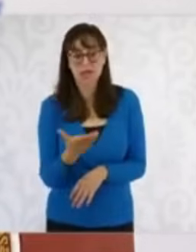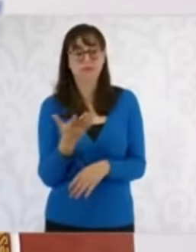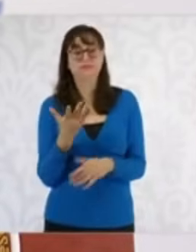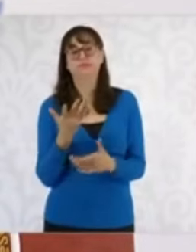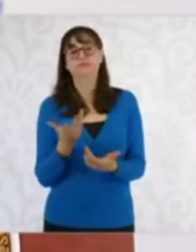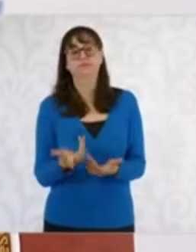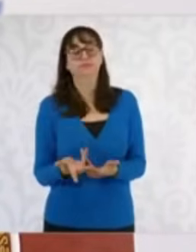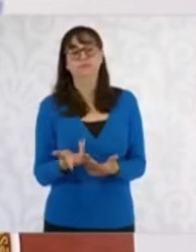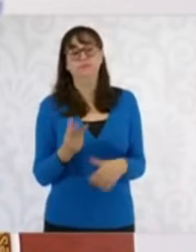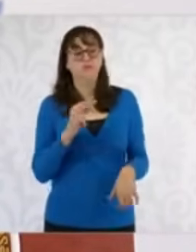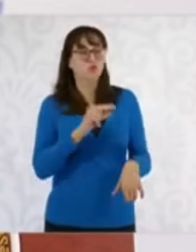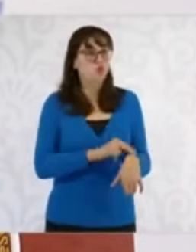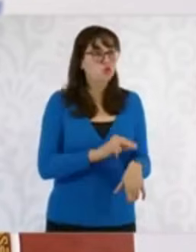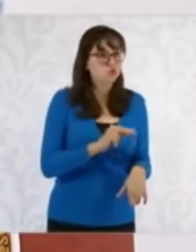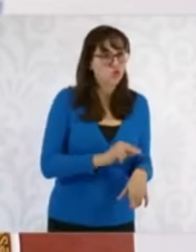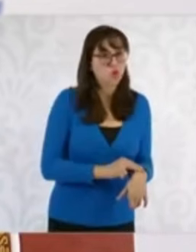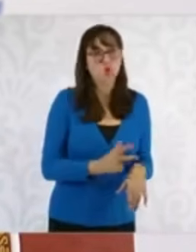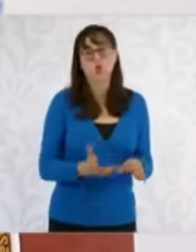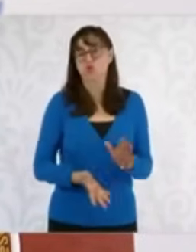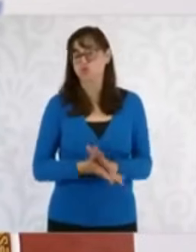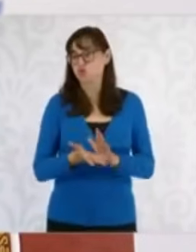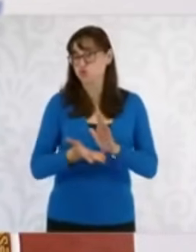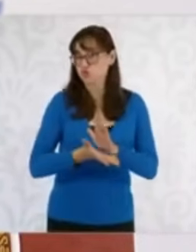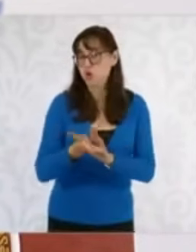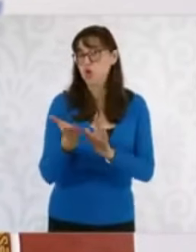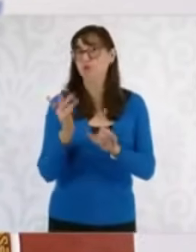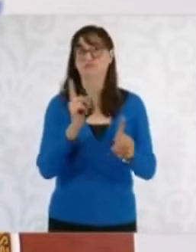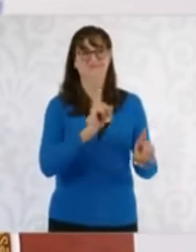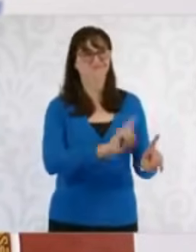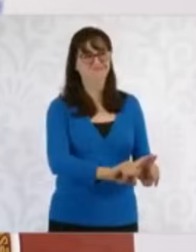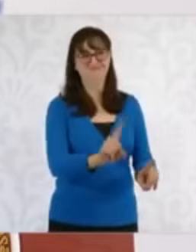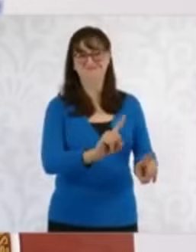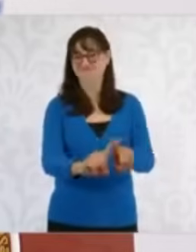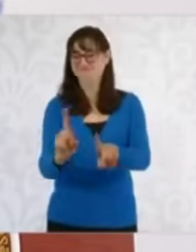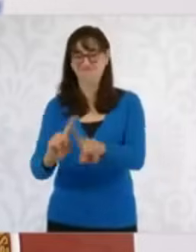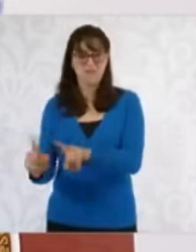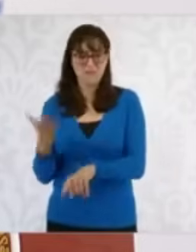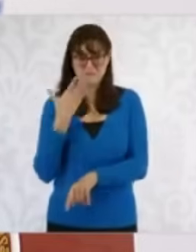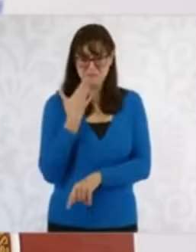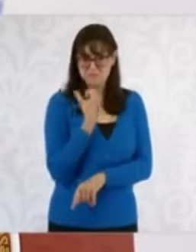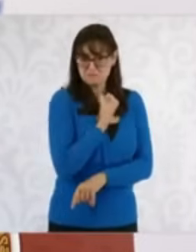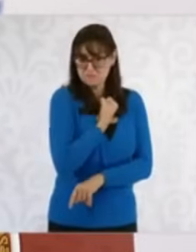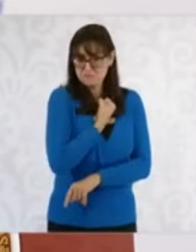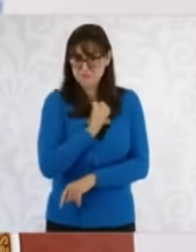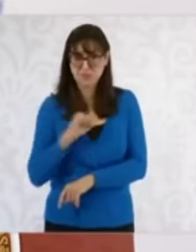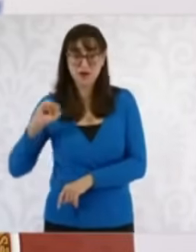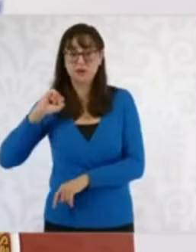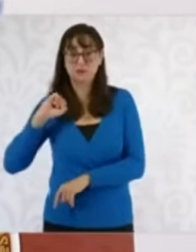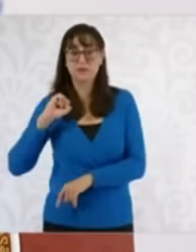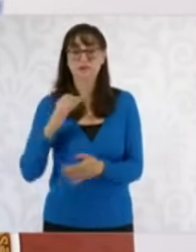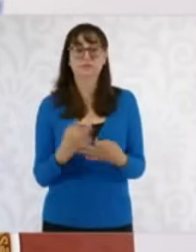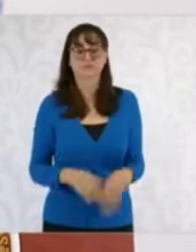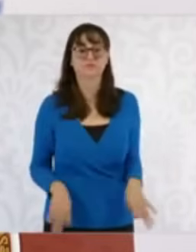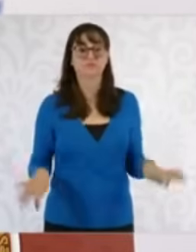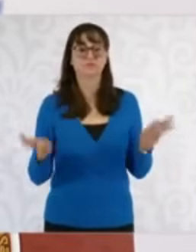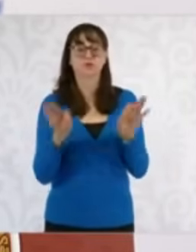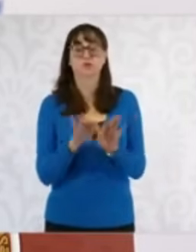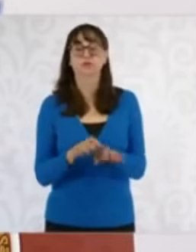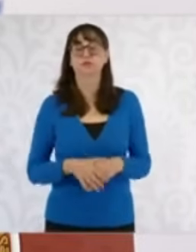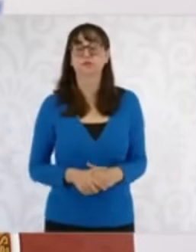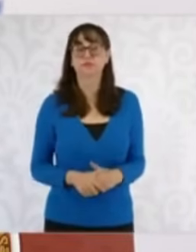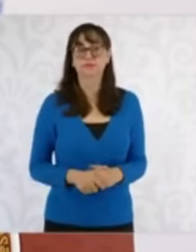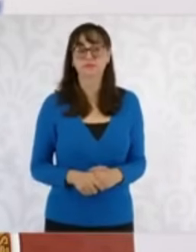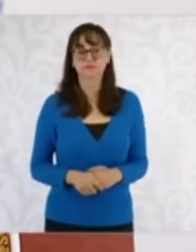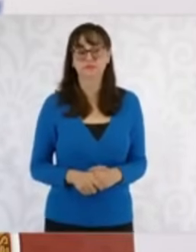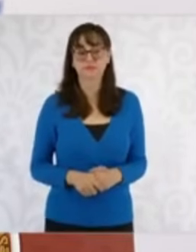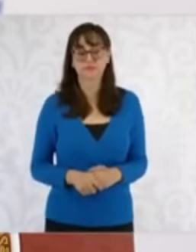médicos hasta el trabajo de la construcción, que todos por igual son importantes.